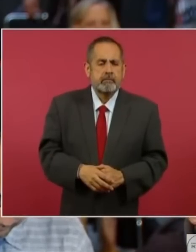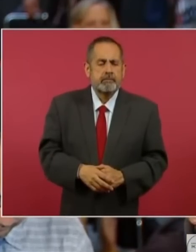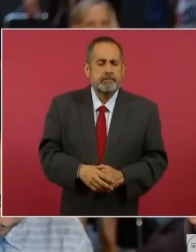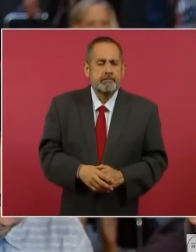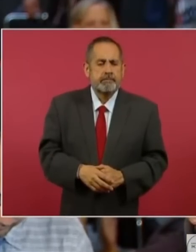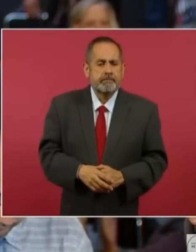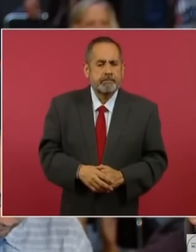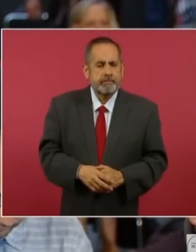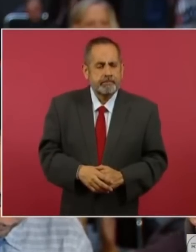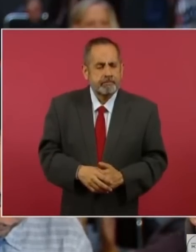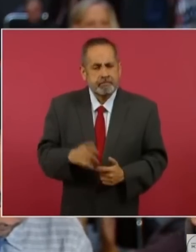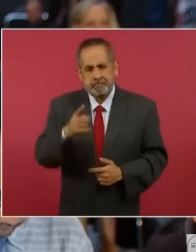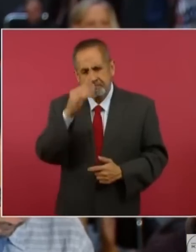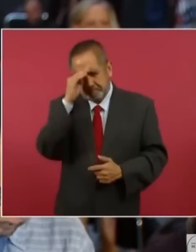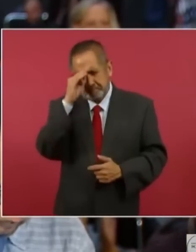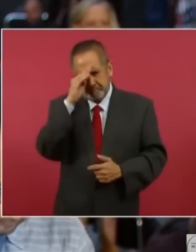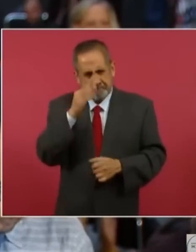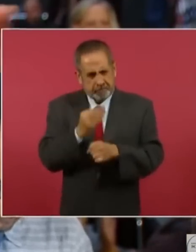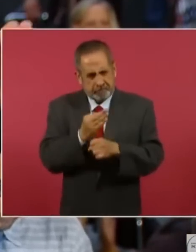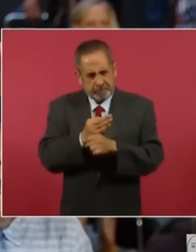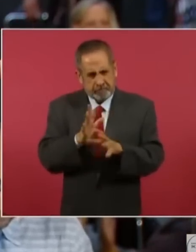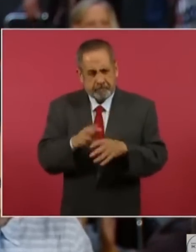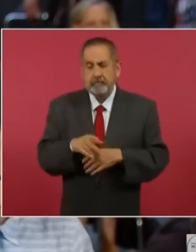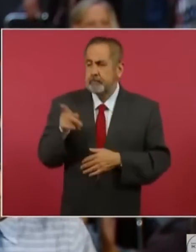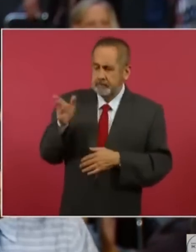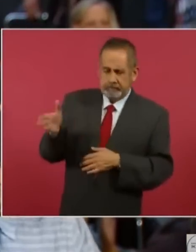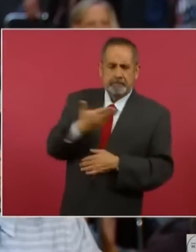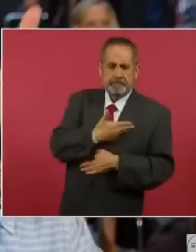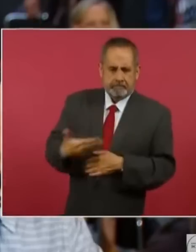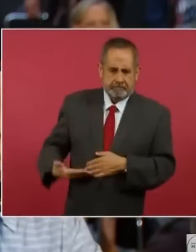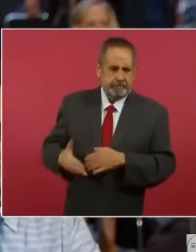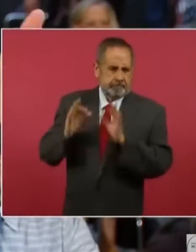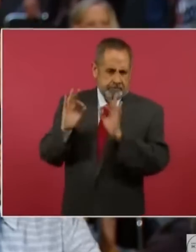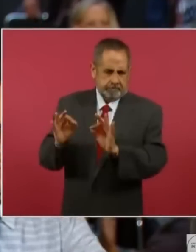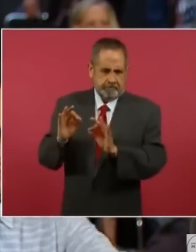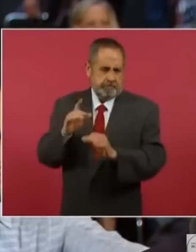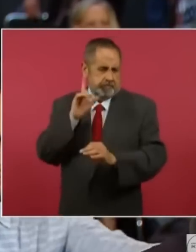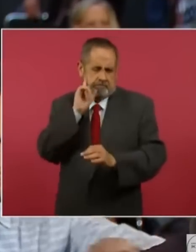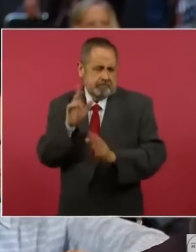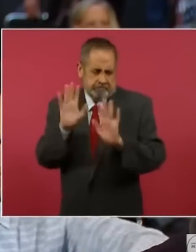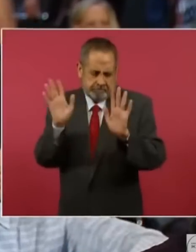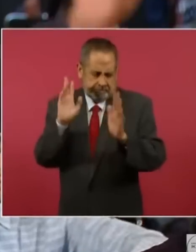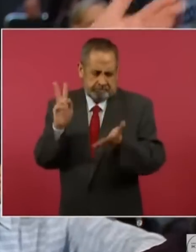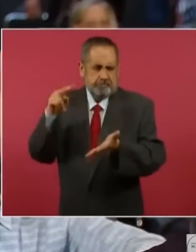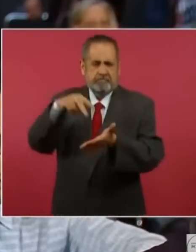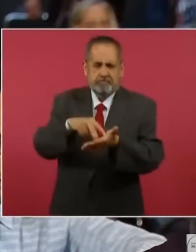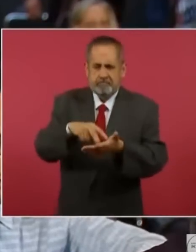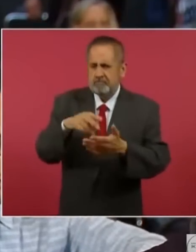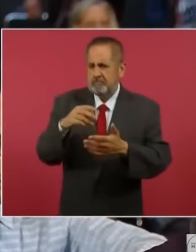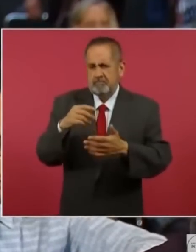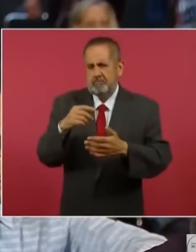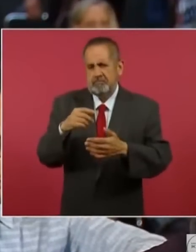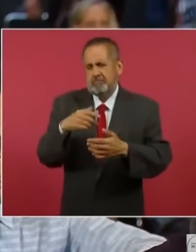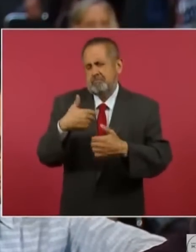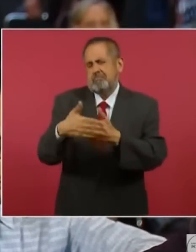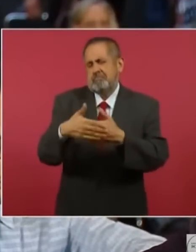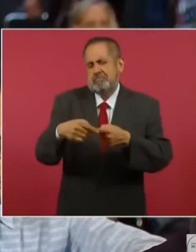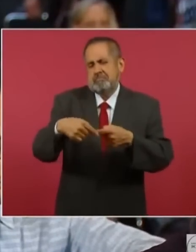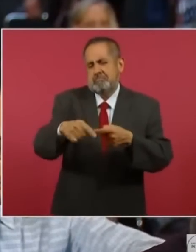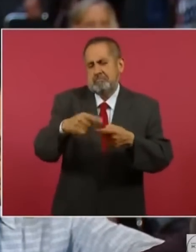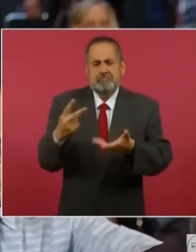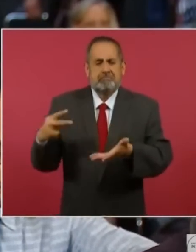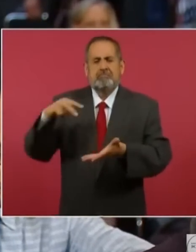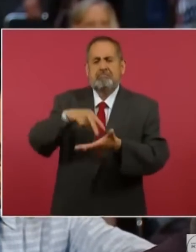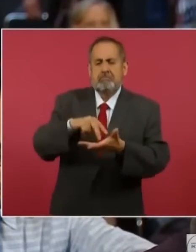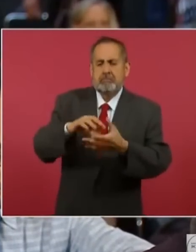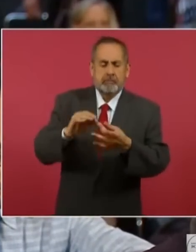No es momento, porque el presidente ya está bien y puede regresar mañana o muy pronto, y esta podría